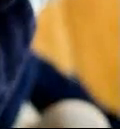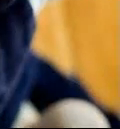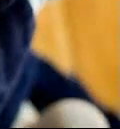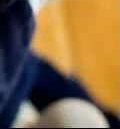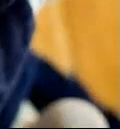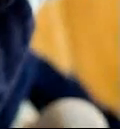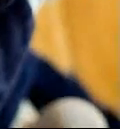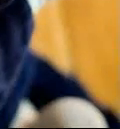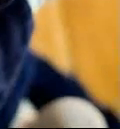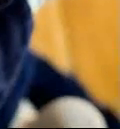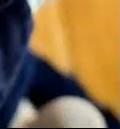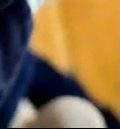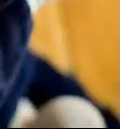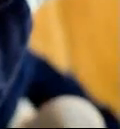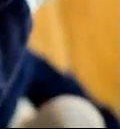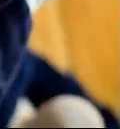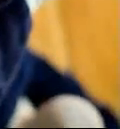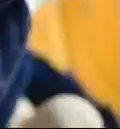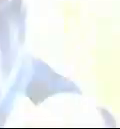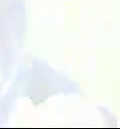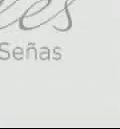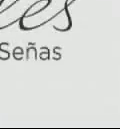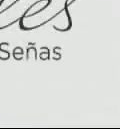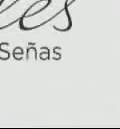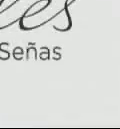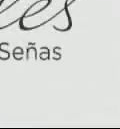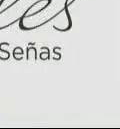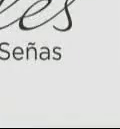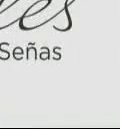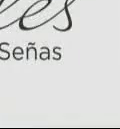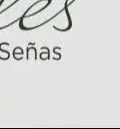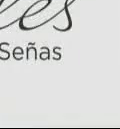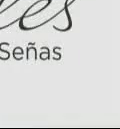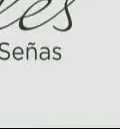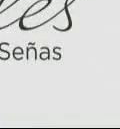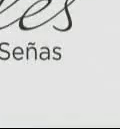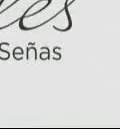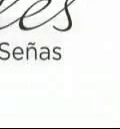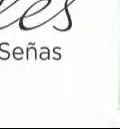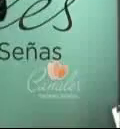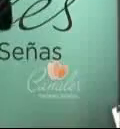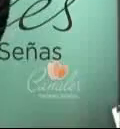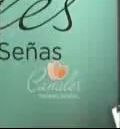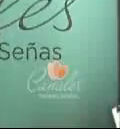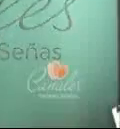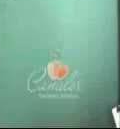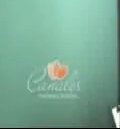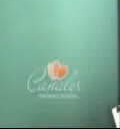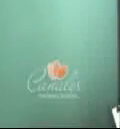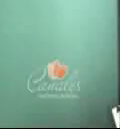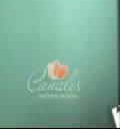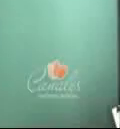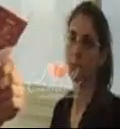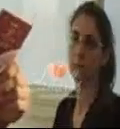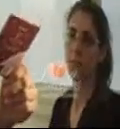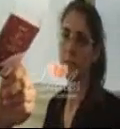sordos suelen quedar excluidos de la información. Para revertir esta situación, desde el 2003, la Asociación Civil